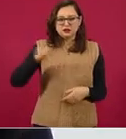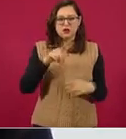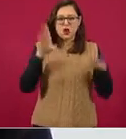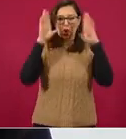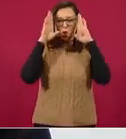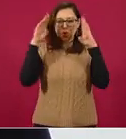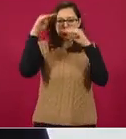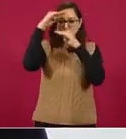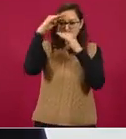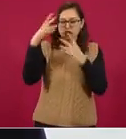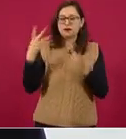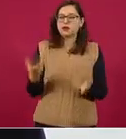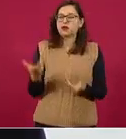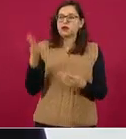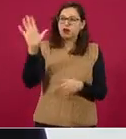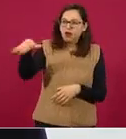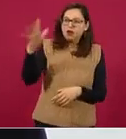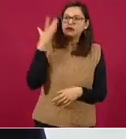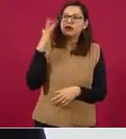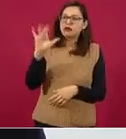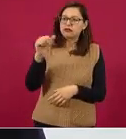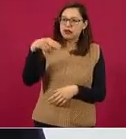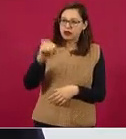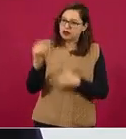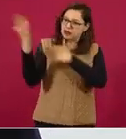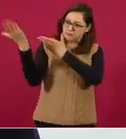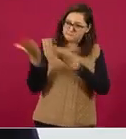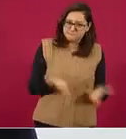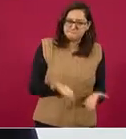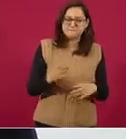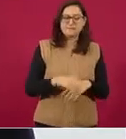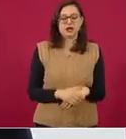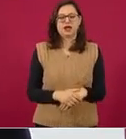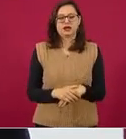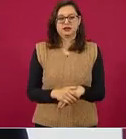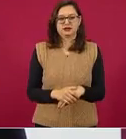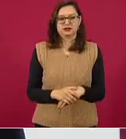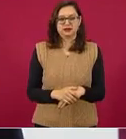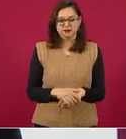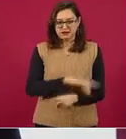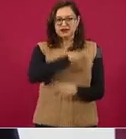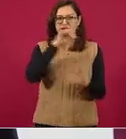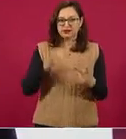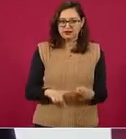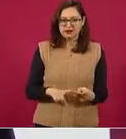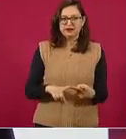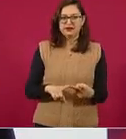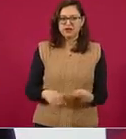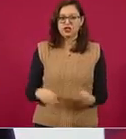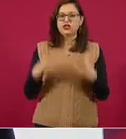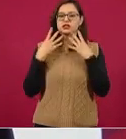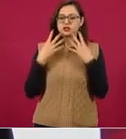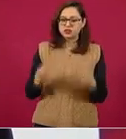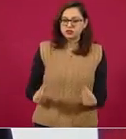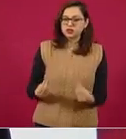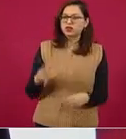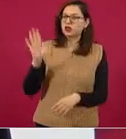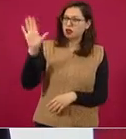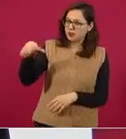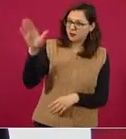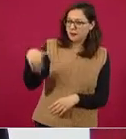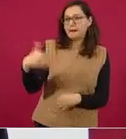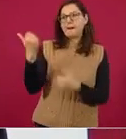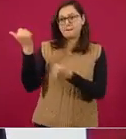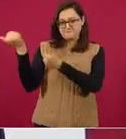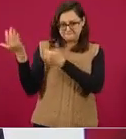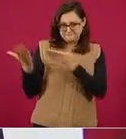a traer a Santana y apoyaron a Santana. Los conservadores fueron a traer a Maximiliano y